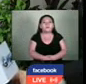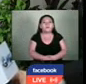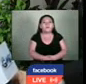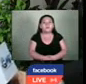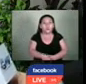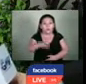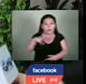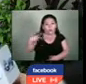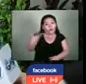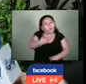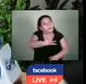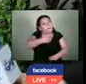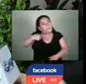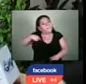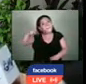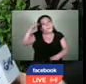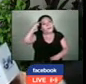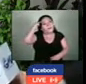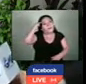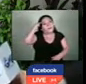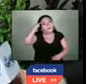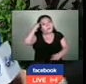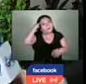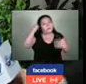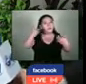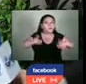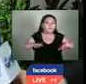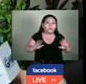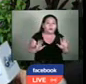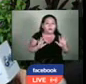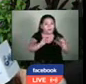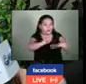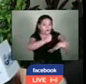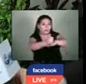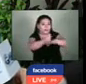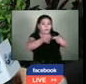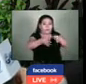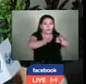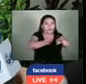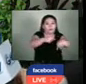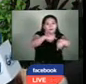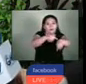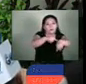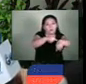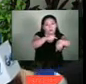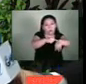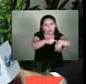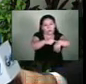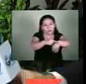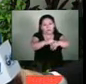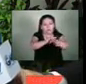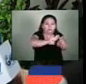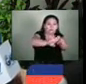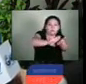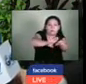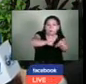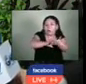Estamos nosotros considerando que sea ya establecido un mecanismo de tiempo efectivo de cobro, no tiempo